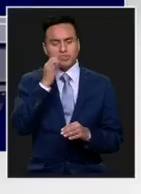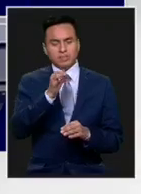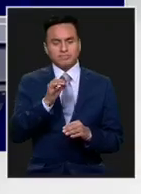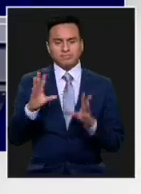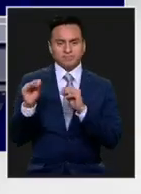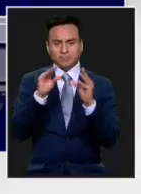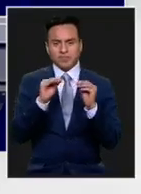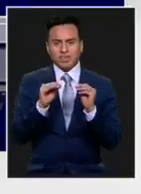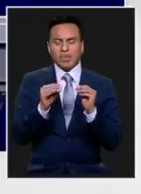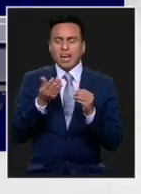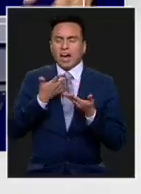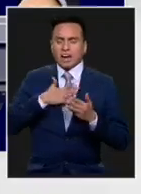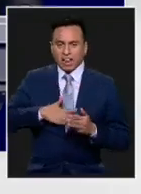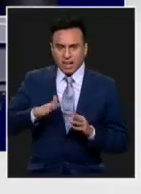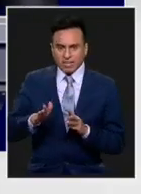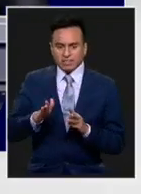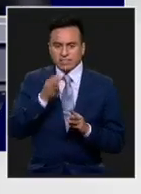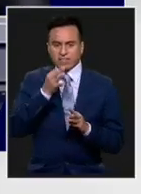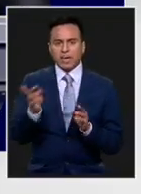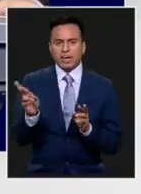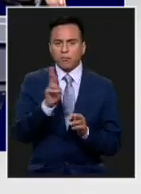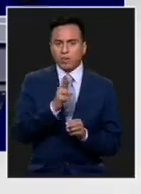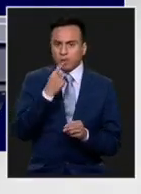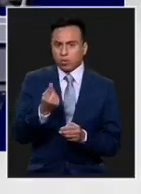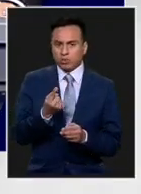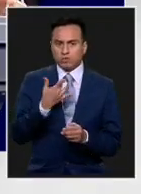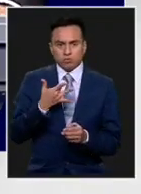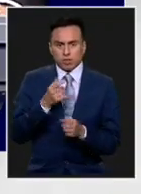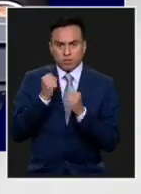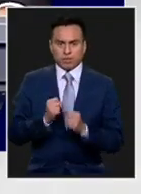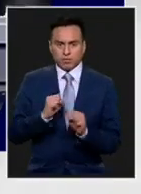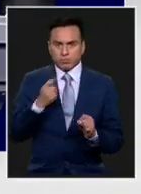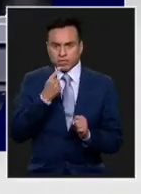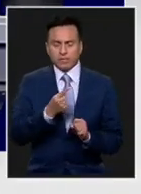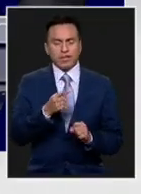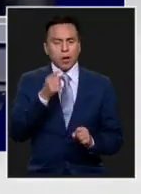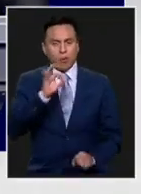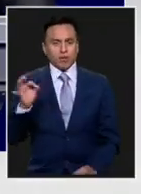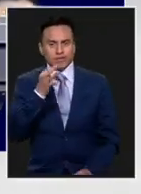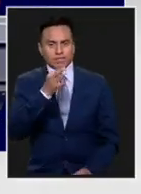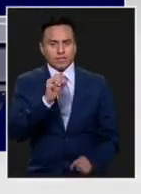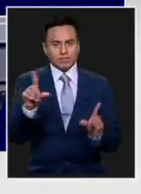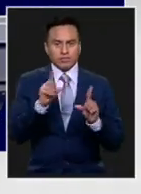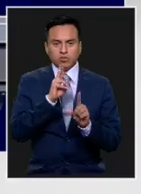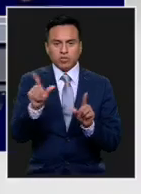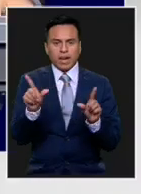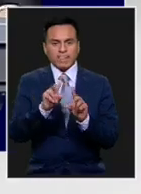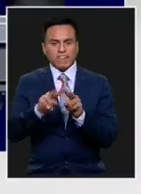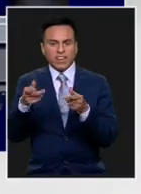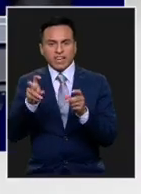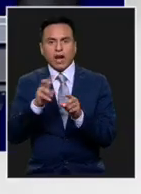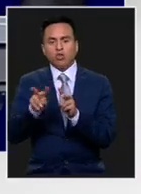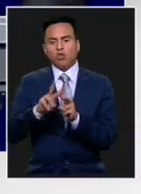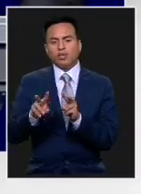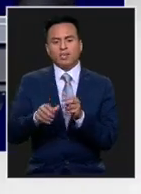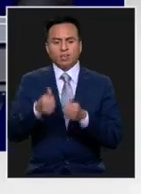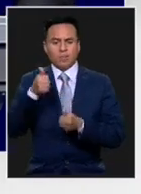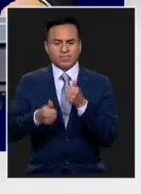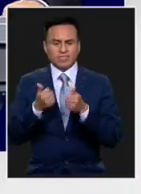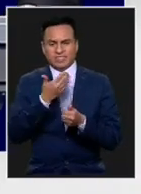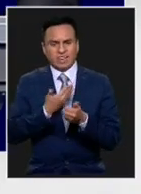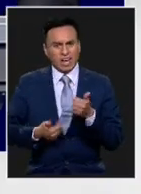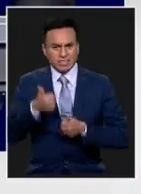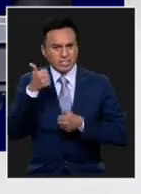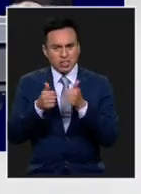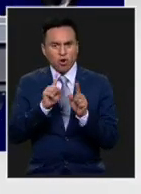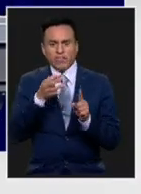te invito que aquí, a que te relajes. Yo le quiero decir a los... Y que responda las preguntas, porque no soy capaz de responder la pregunta. A los canales de televisión que cuando hagan debate, háganlo con los candidatos presidenciales.